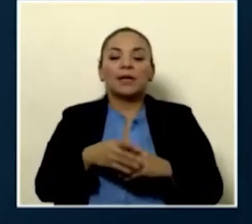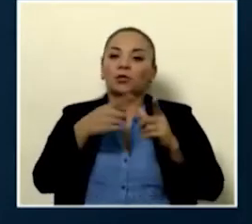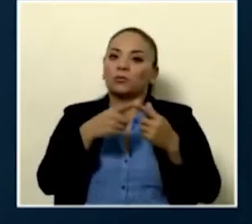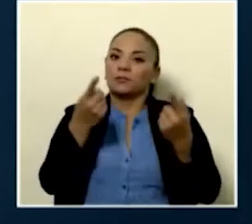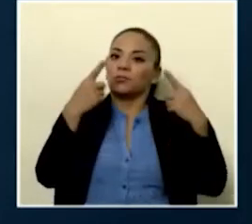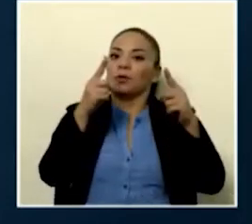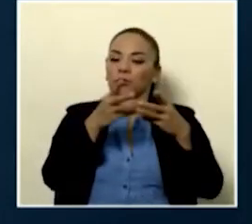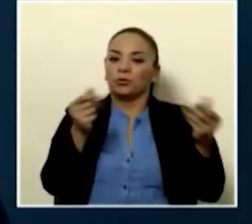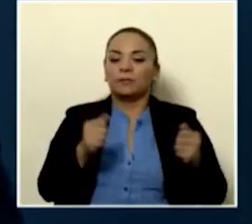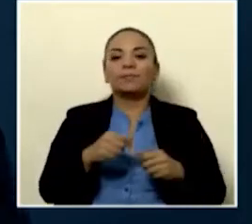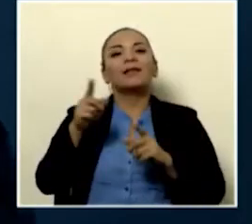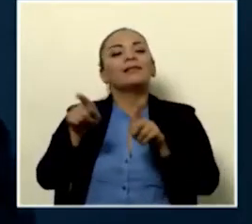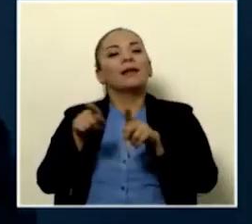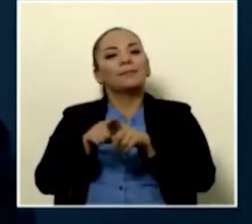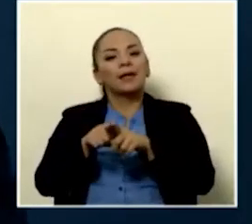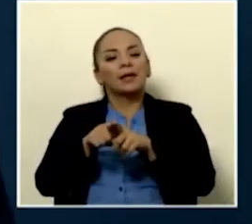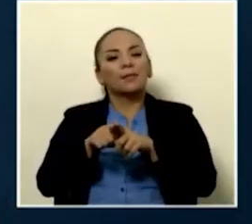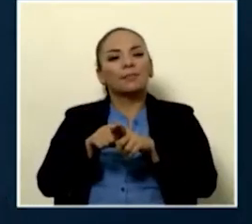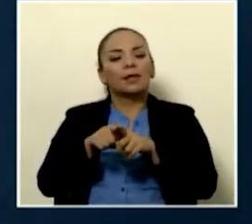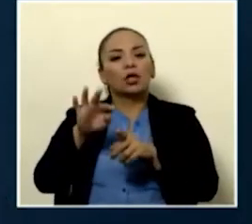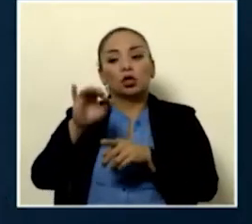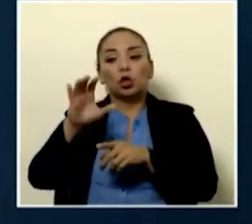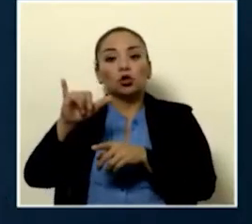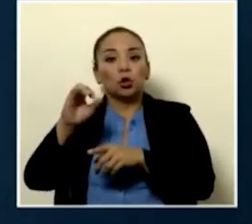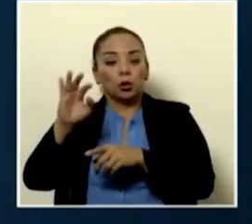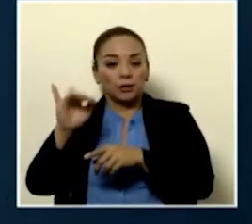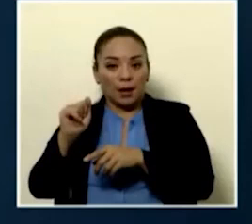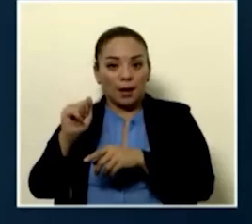la situación de los Toyota Prado y RAP.